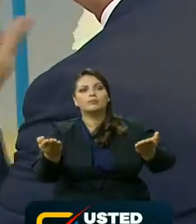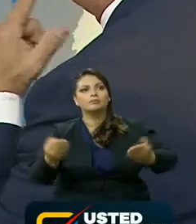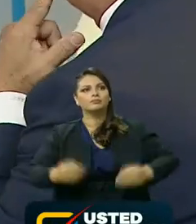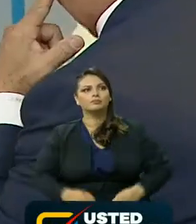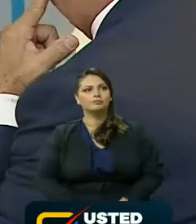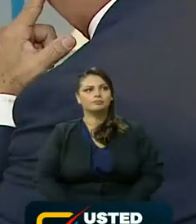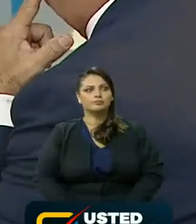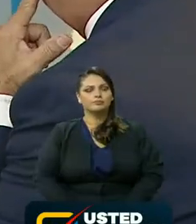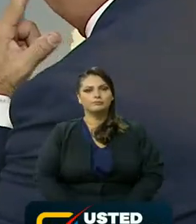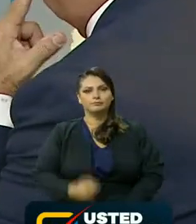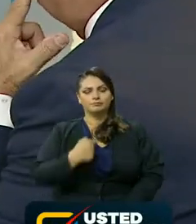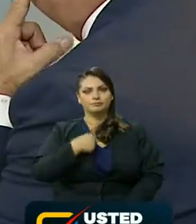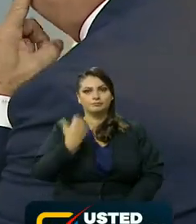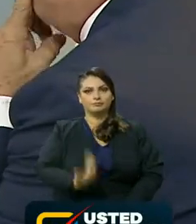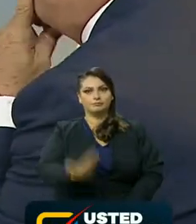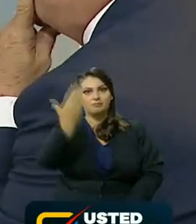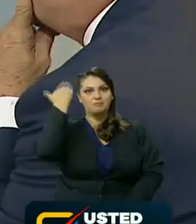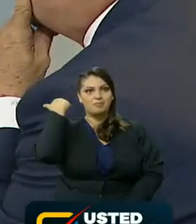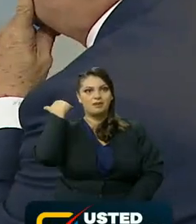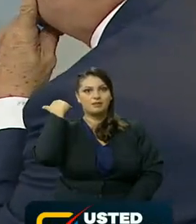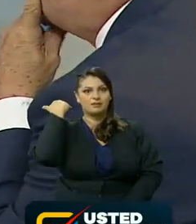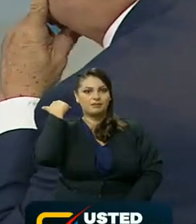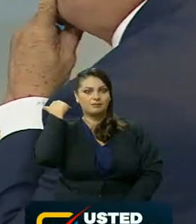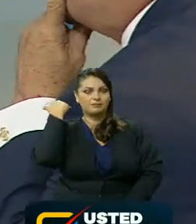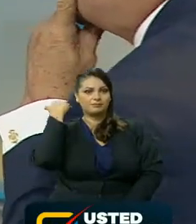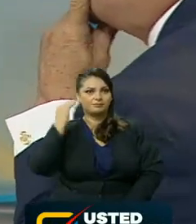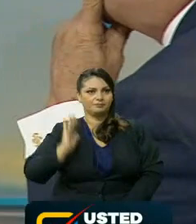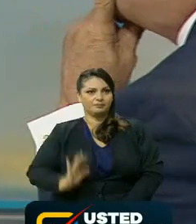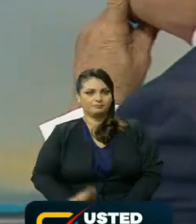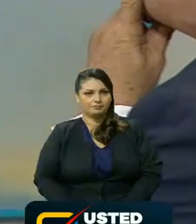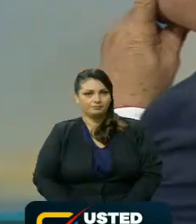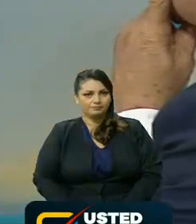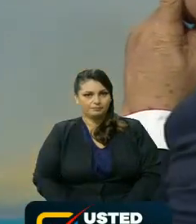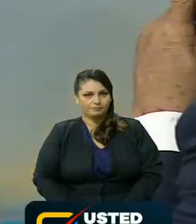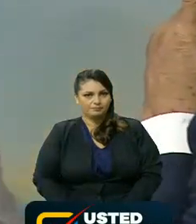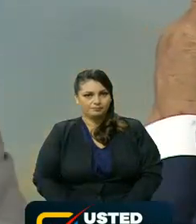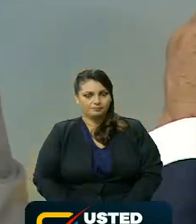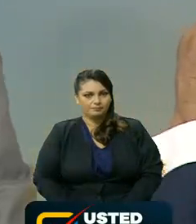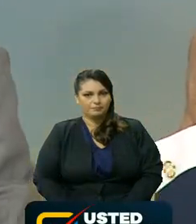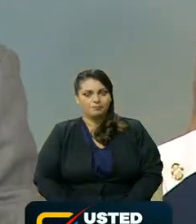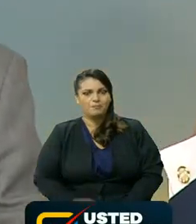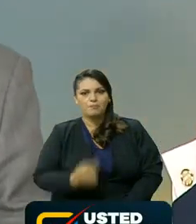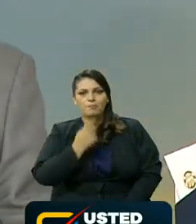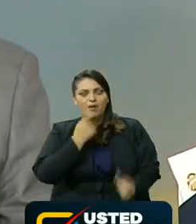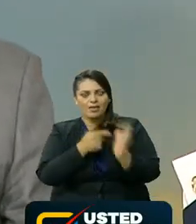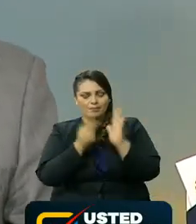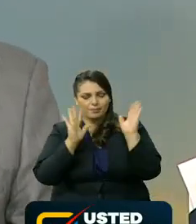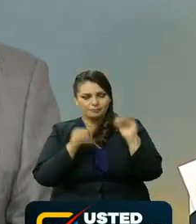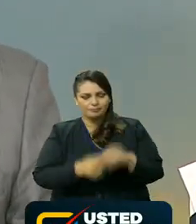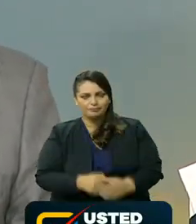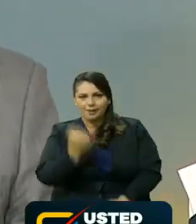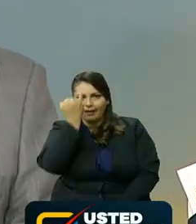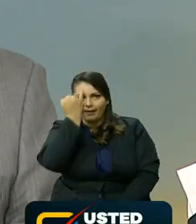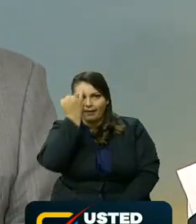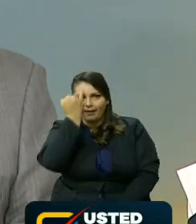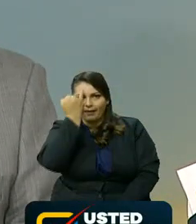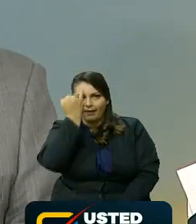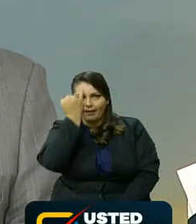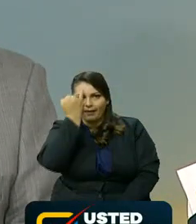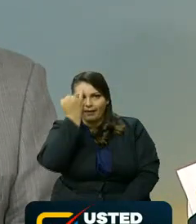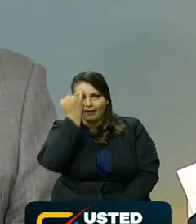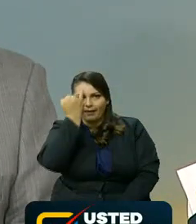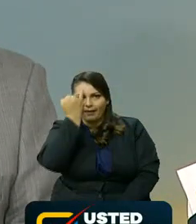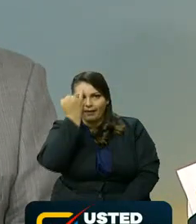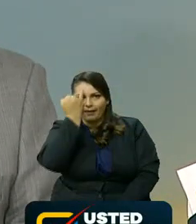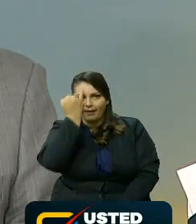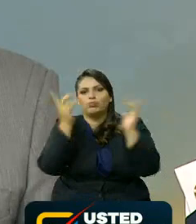hiperbólico. Jesucristo gana la presidencia de la República. O en este momento. ¿Usted cree que Jesucristo podría hacer algo con el sistema